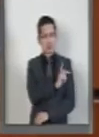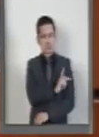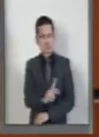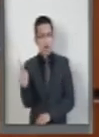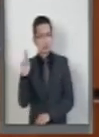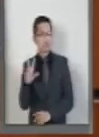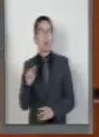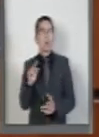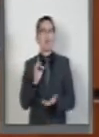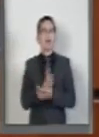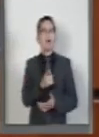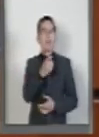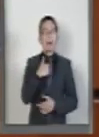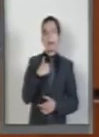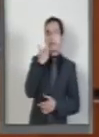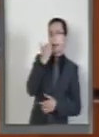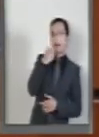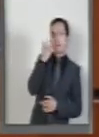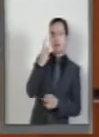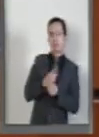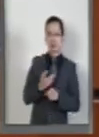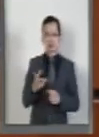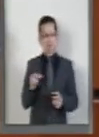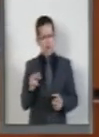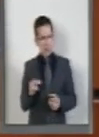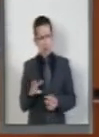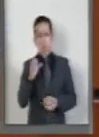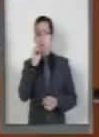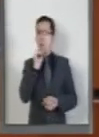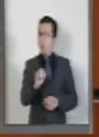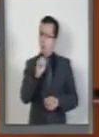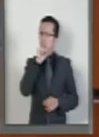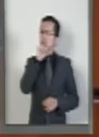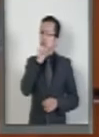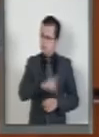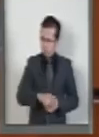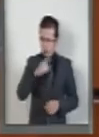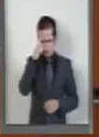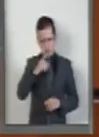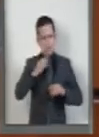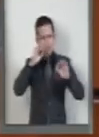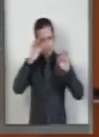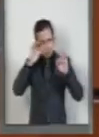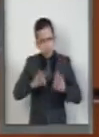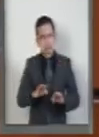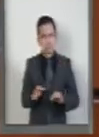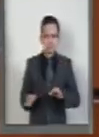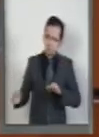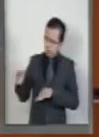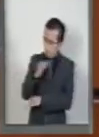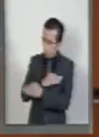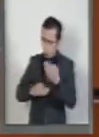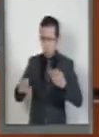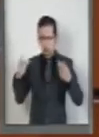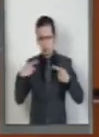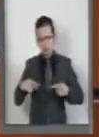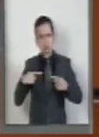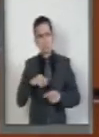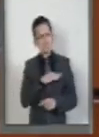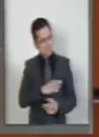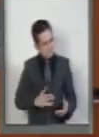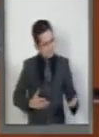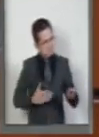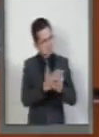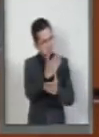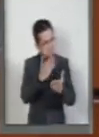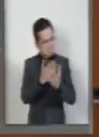servidor público, o por el pleno e irrestricto acceso de los ciudadanos a la información relativa a